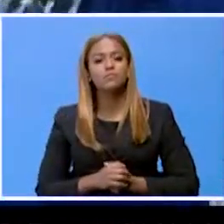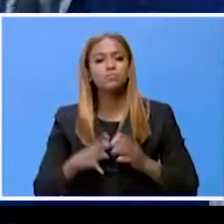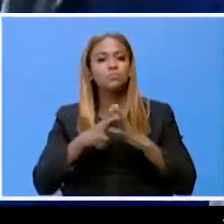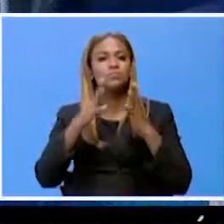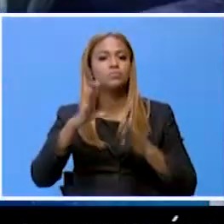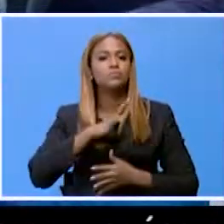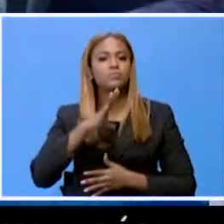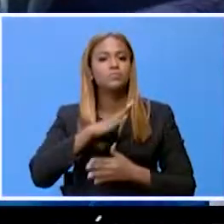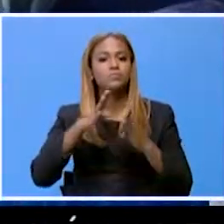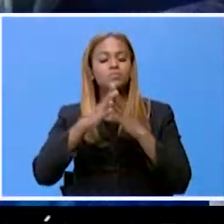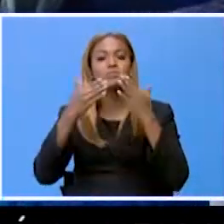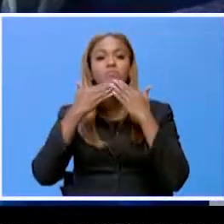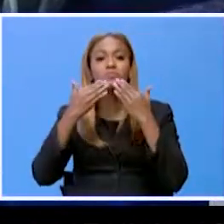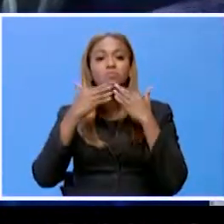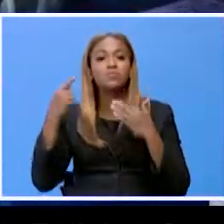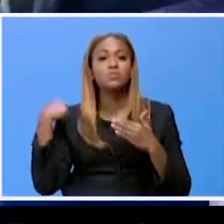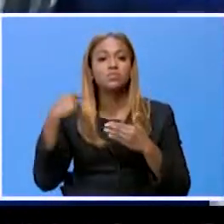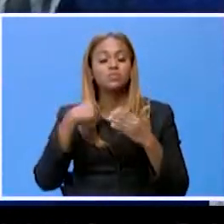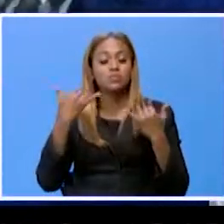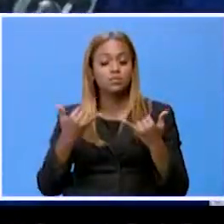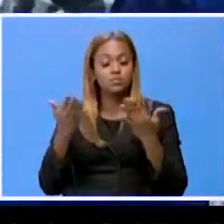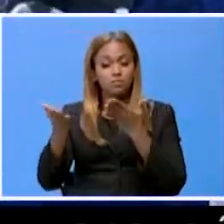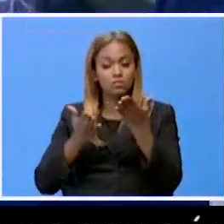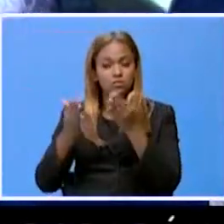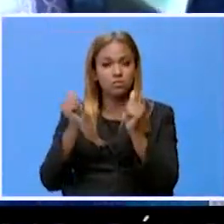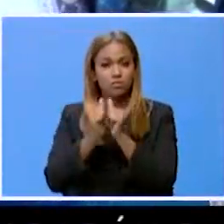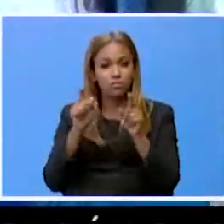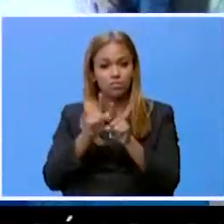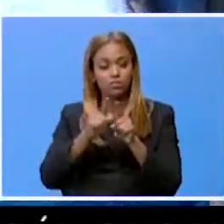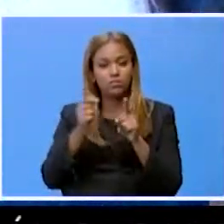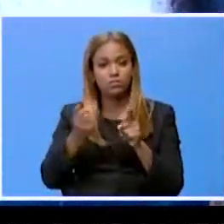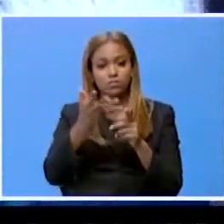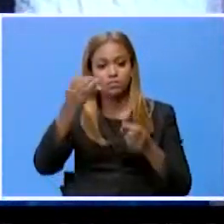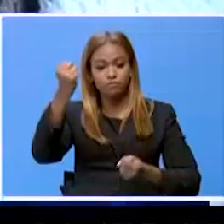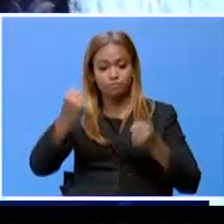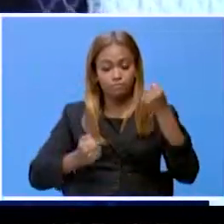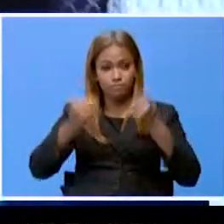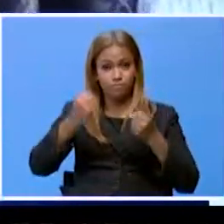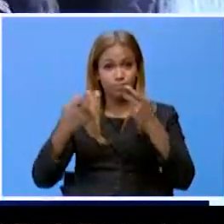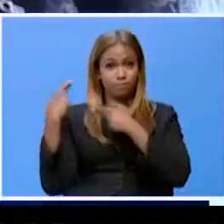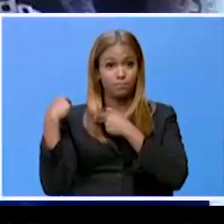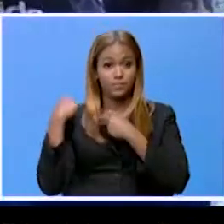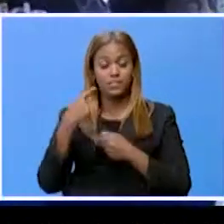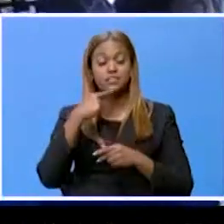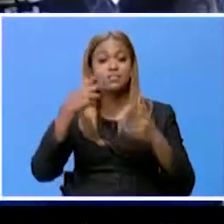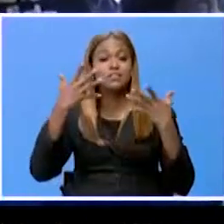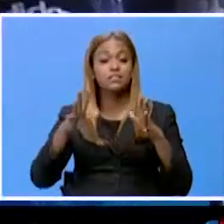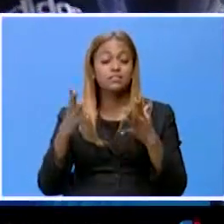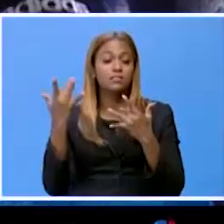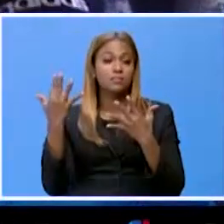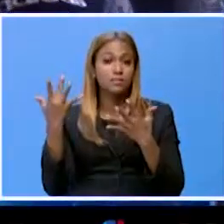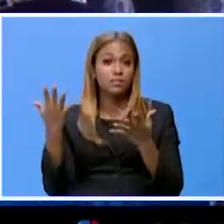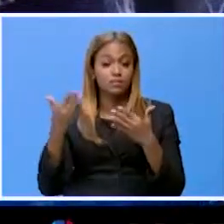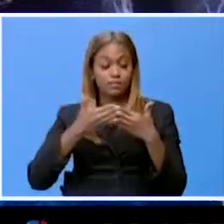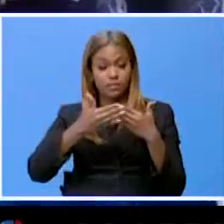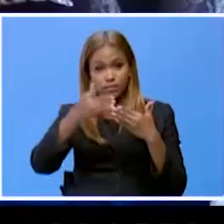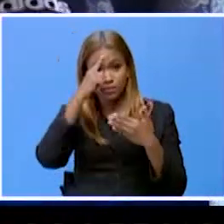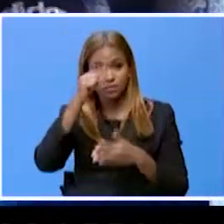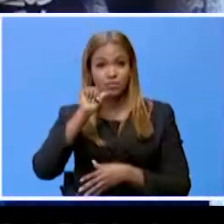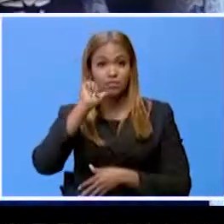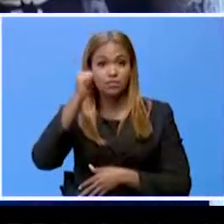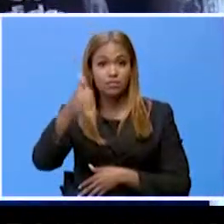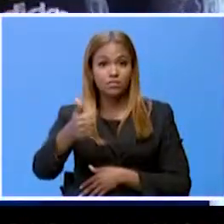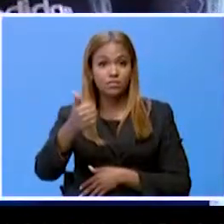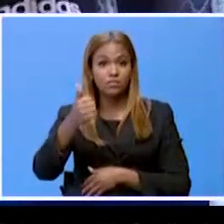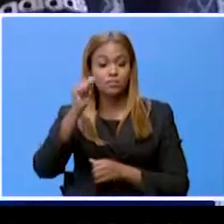bien, muchas gracias. Nosotros hemos conversado también con algunos choferes que señalan que ya esperan que a partir de mañana